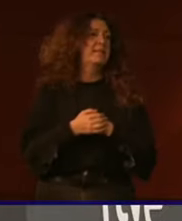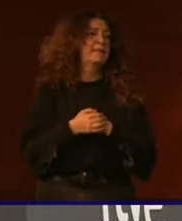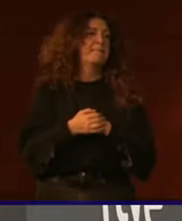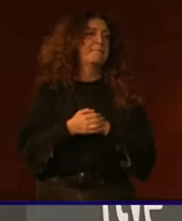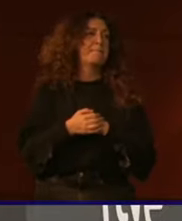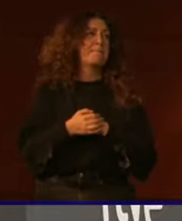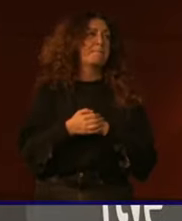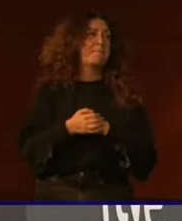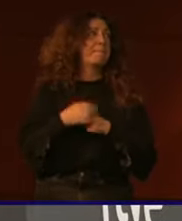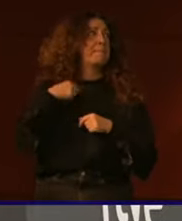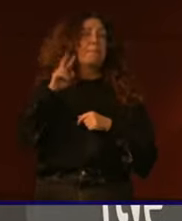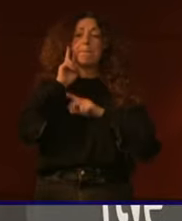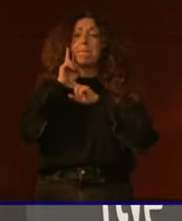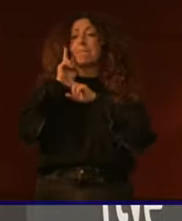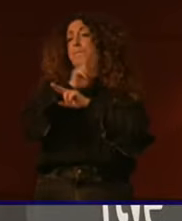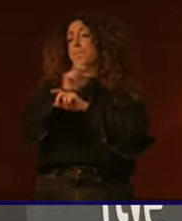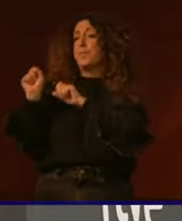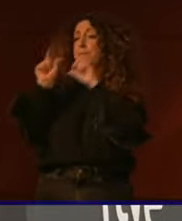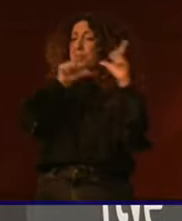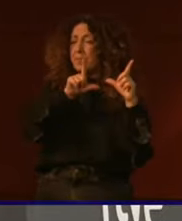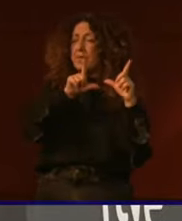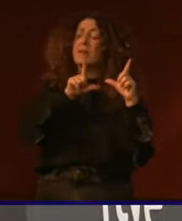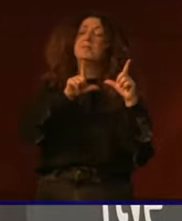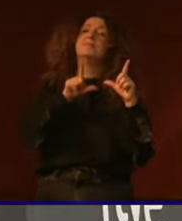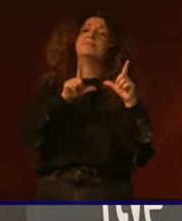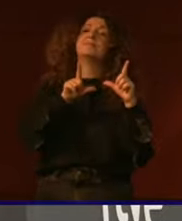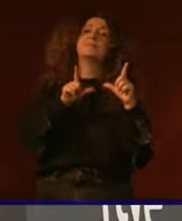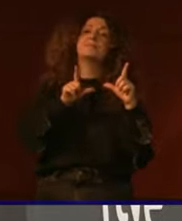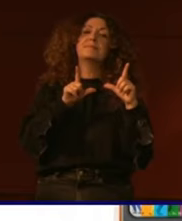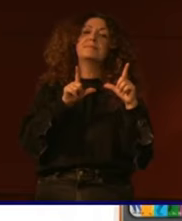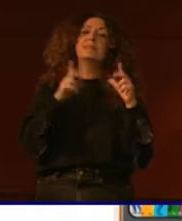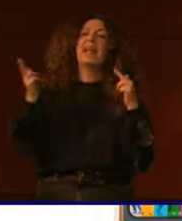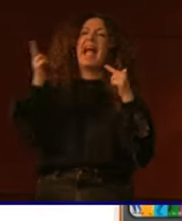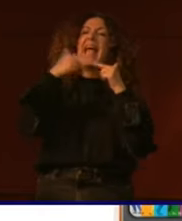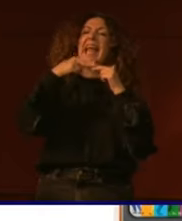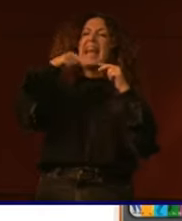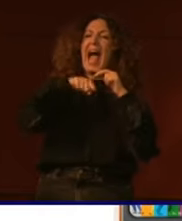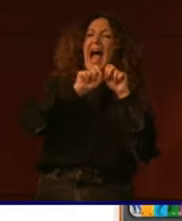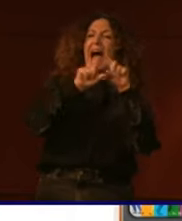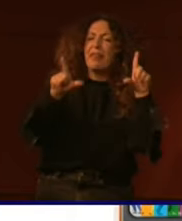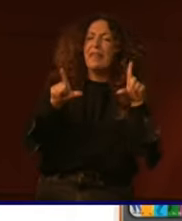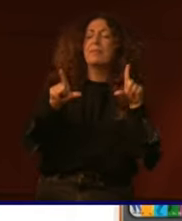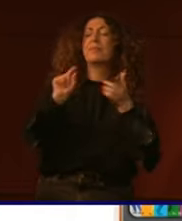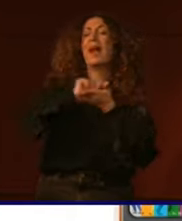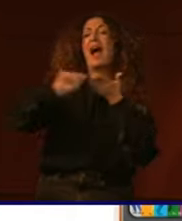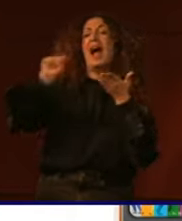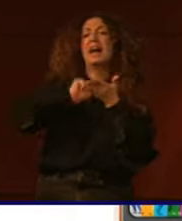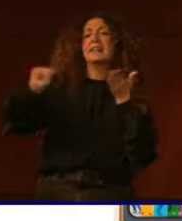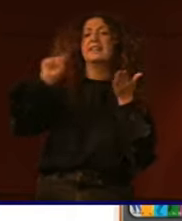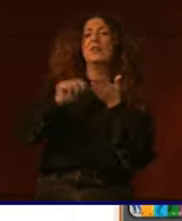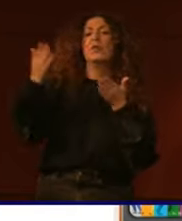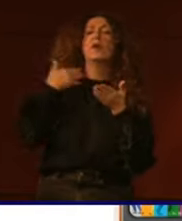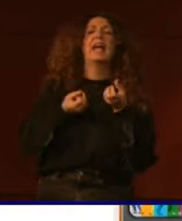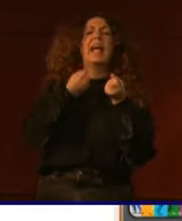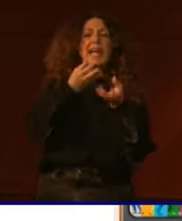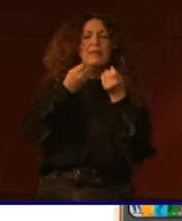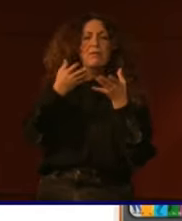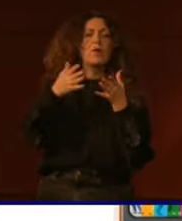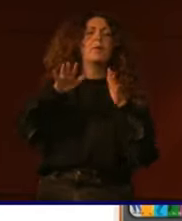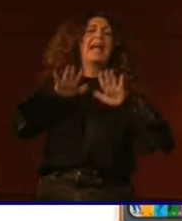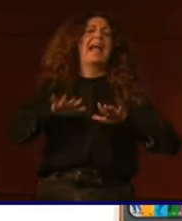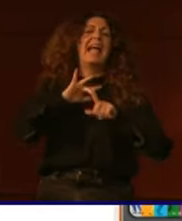Os hago referencia a ello, os he puesto un enlace, que es un artículo publicado en el informe del Estado de la Cultura en